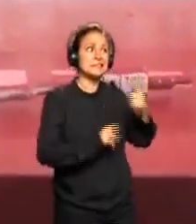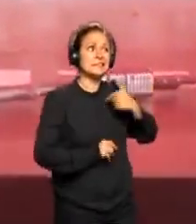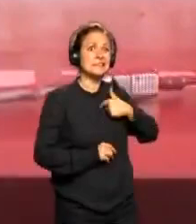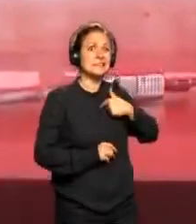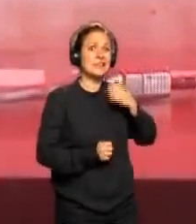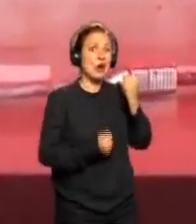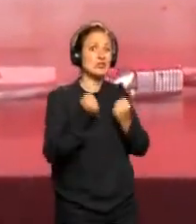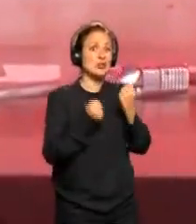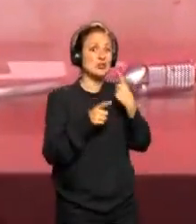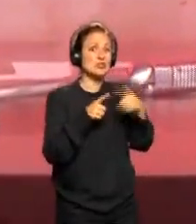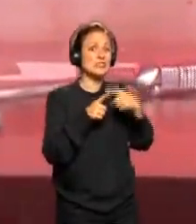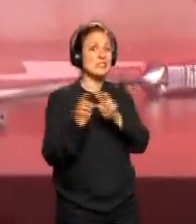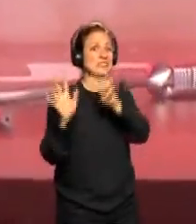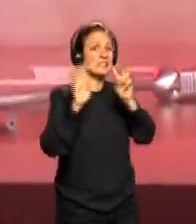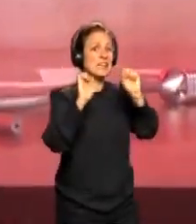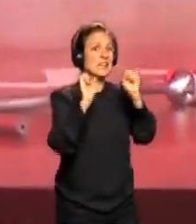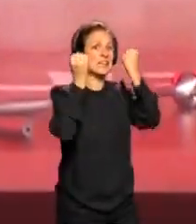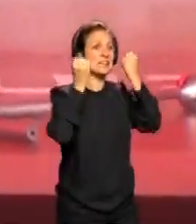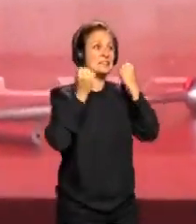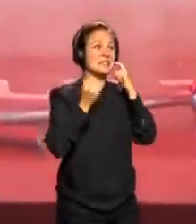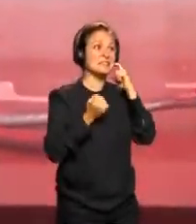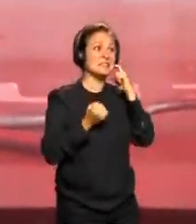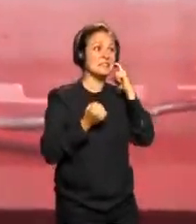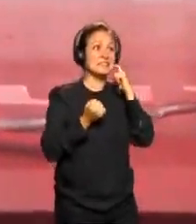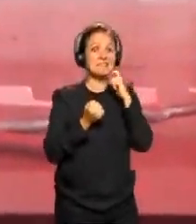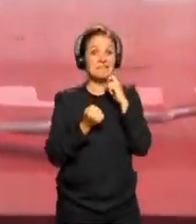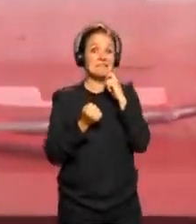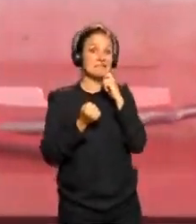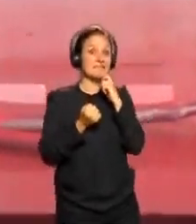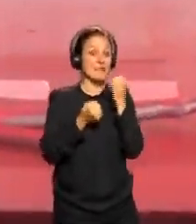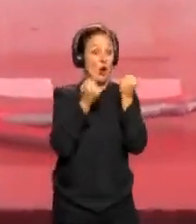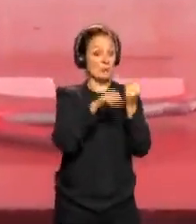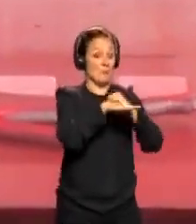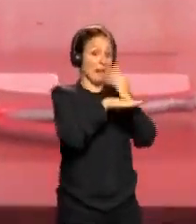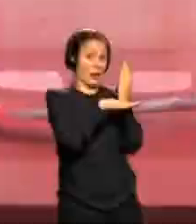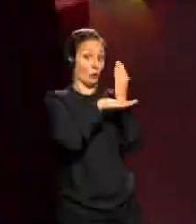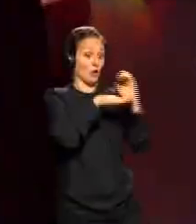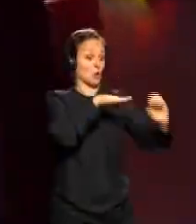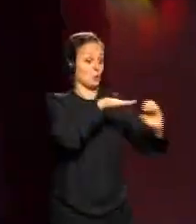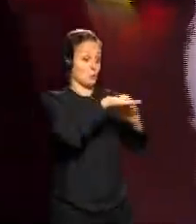Siete cosas yo pude escapar. Maletero,